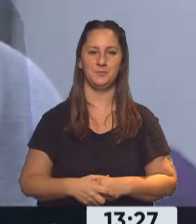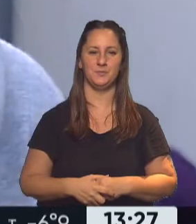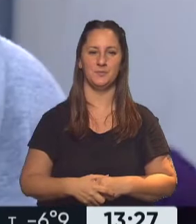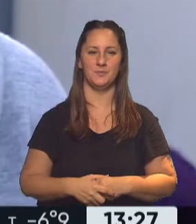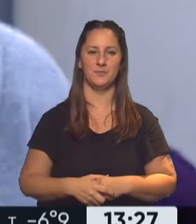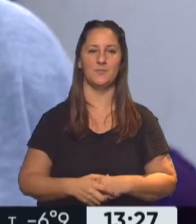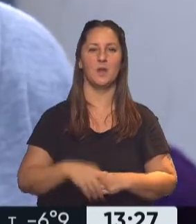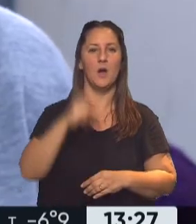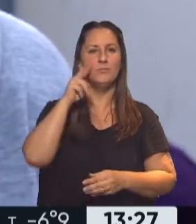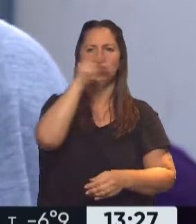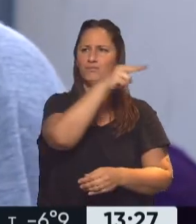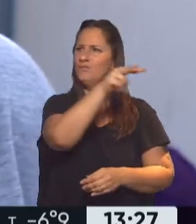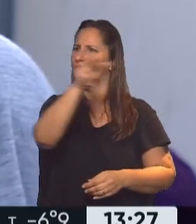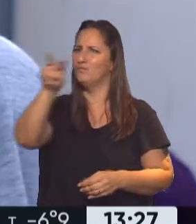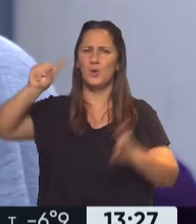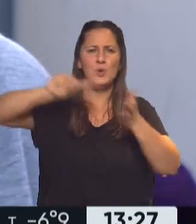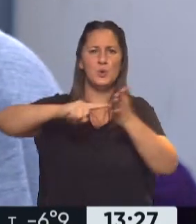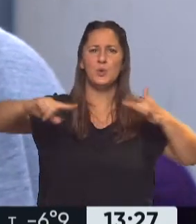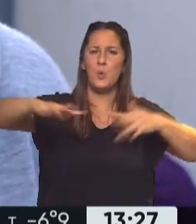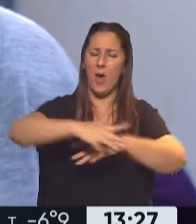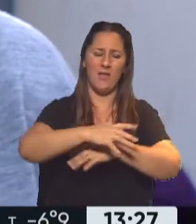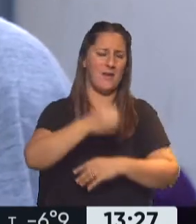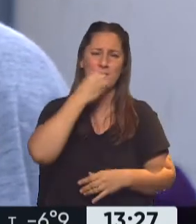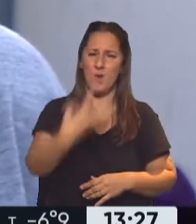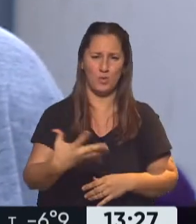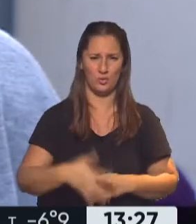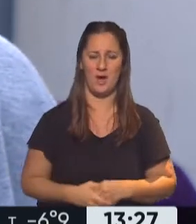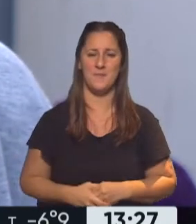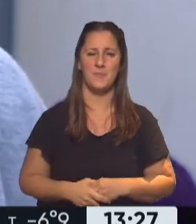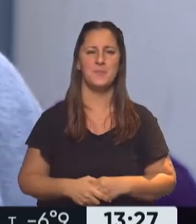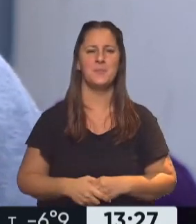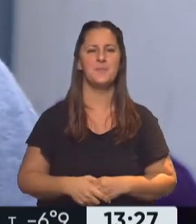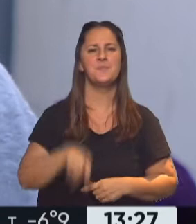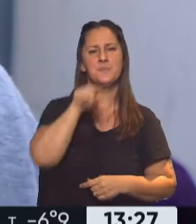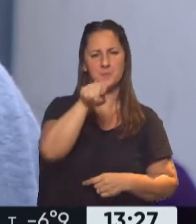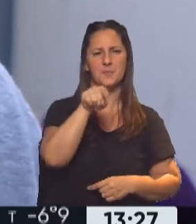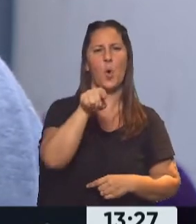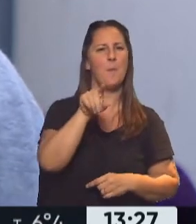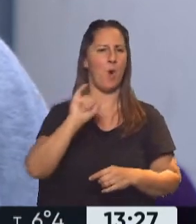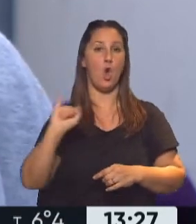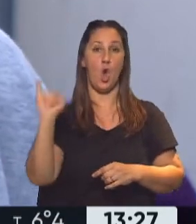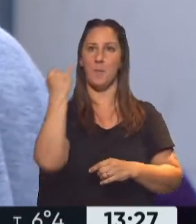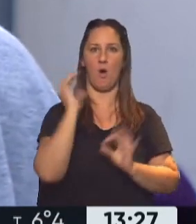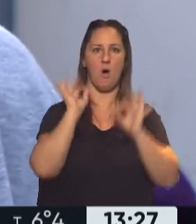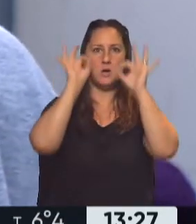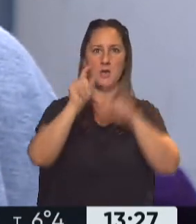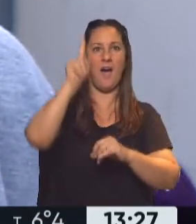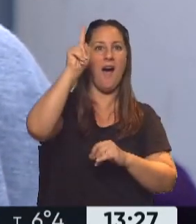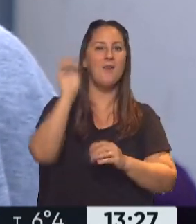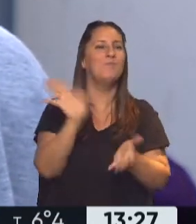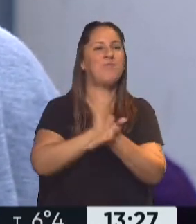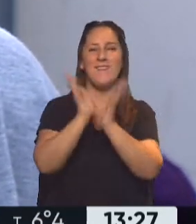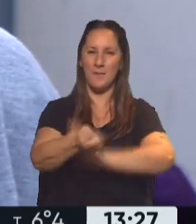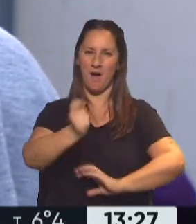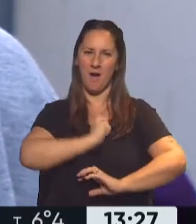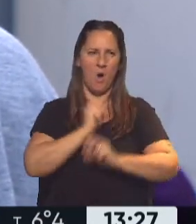desde la ciudad, que está preciosa, así que, bueno, genial. Justamente, ese sería la frutilla del postre, el regalo. ¿Cómo se